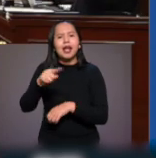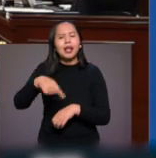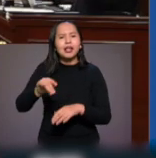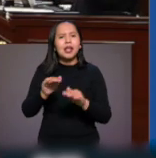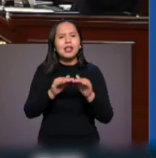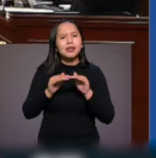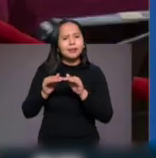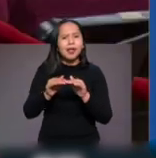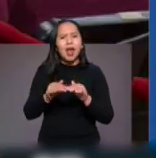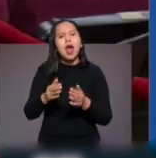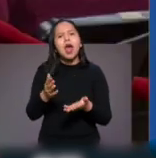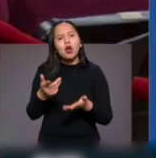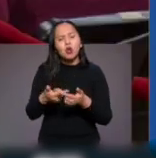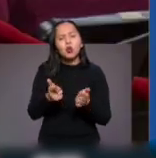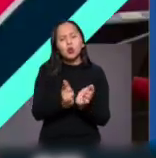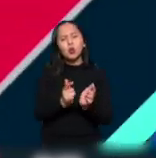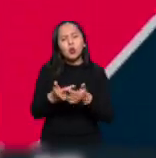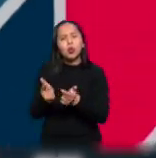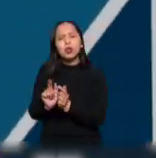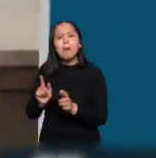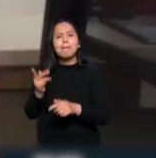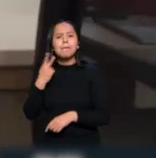división de poderes.